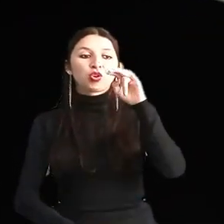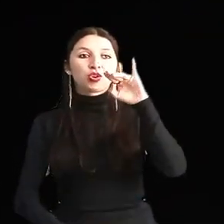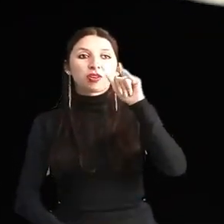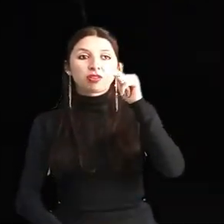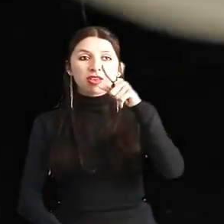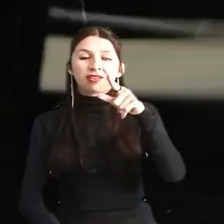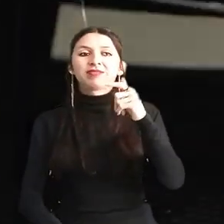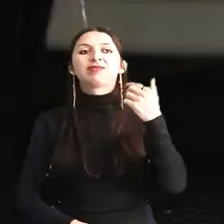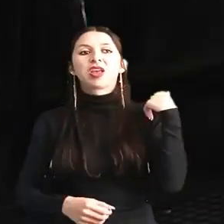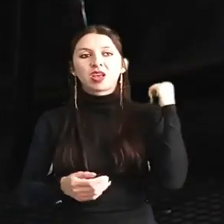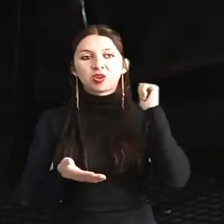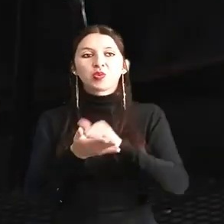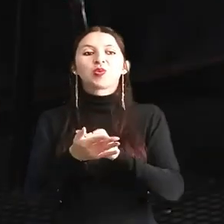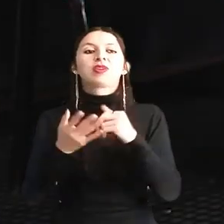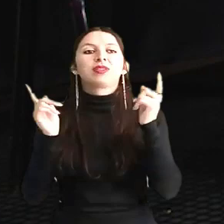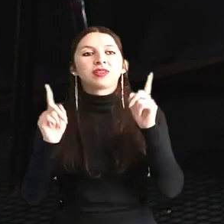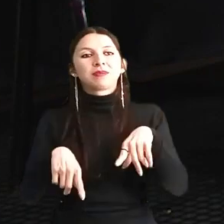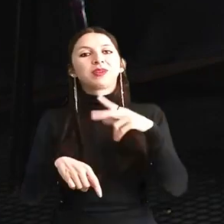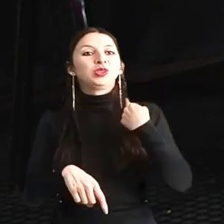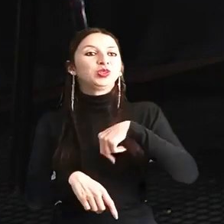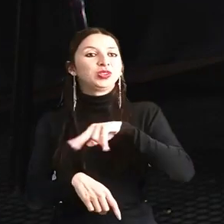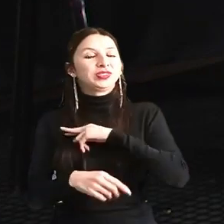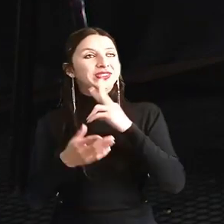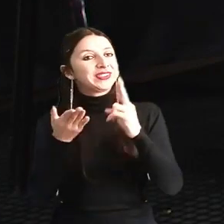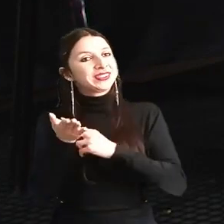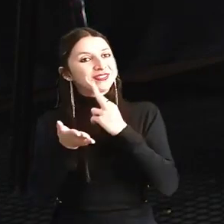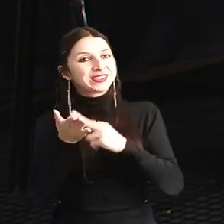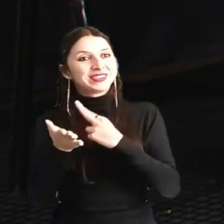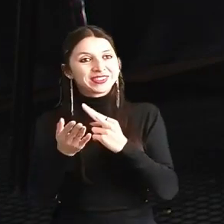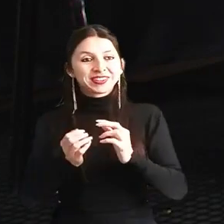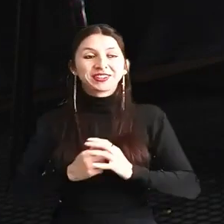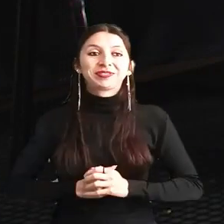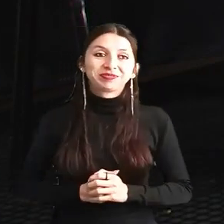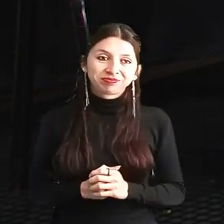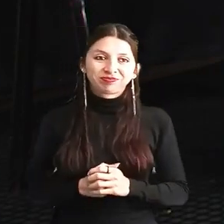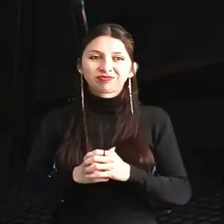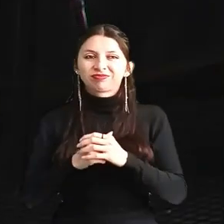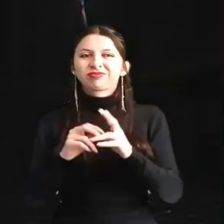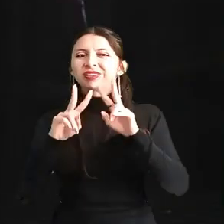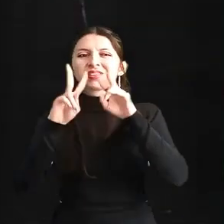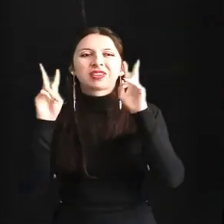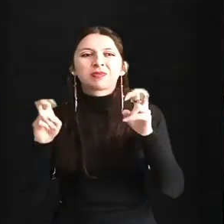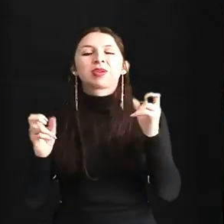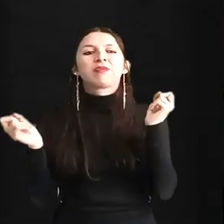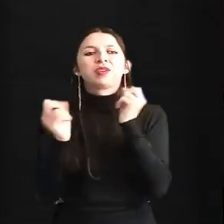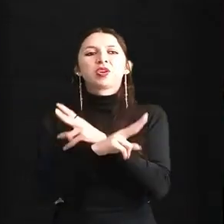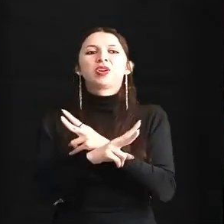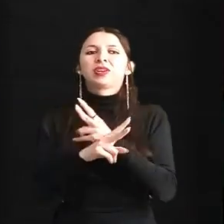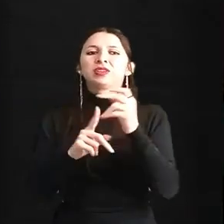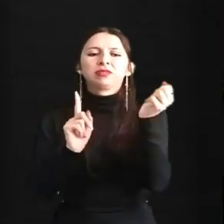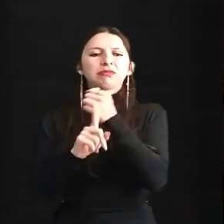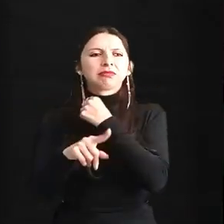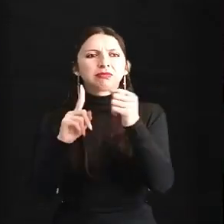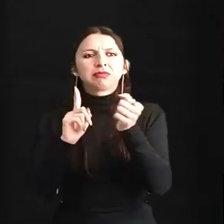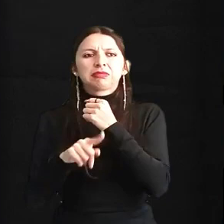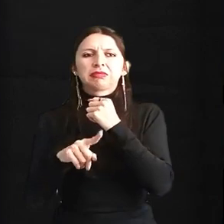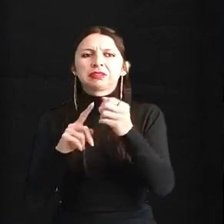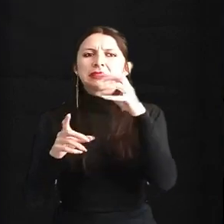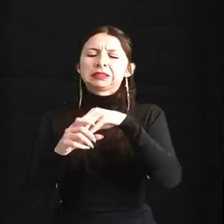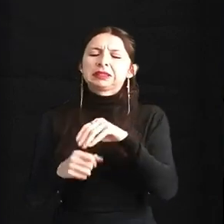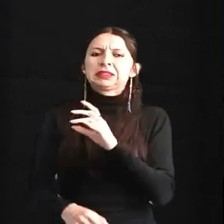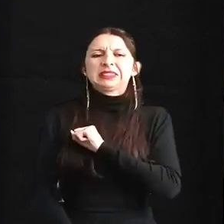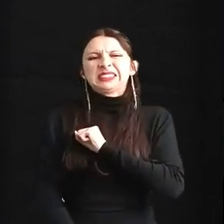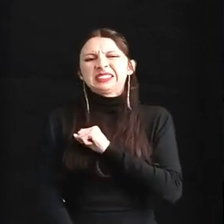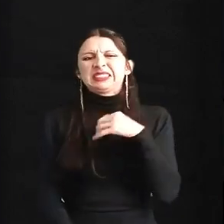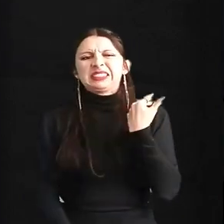justamente es uno de los autores que publica en nuestra revista diferentes temáticas como este sí el de la violencia y la agresión que lastimosamente